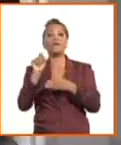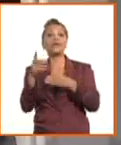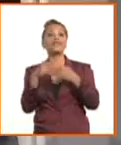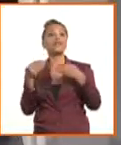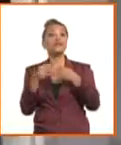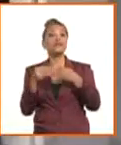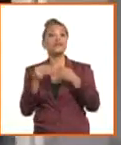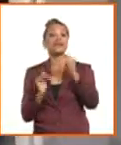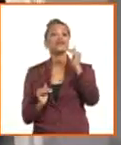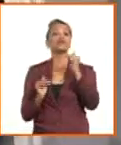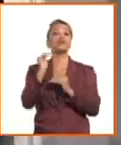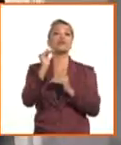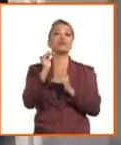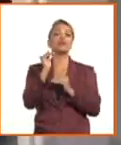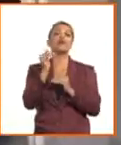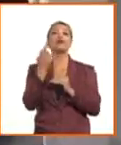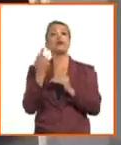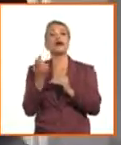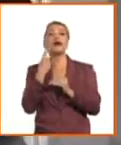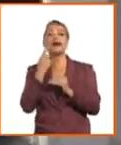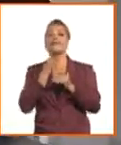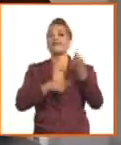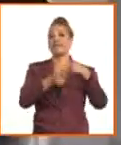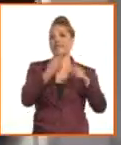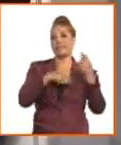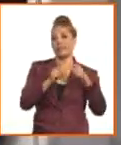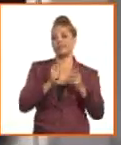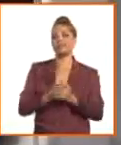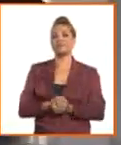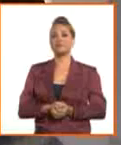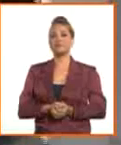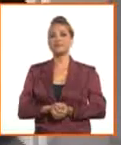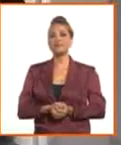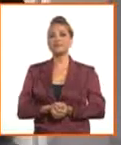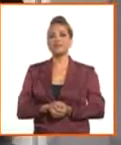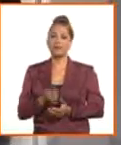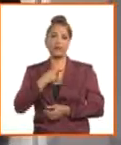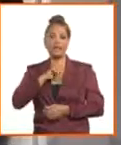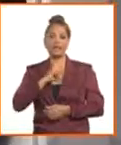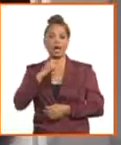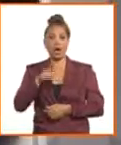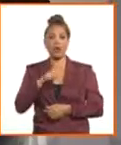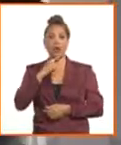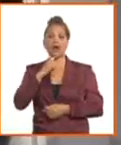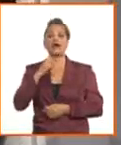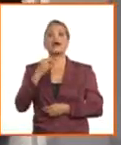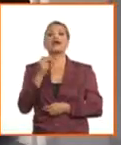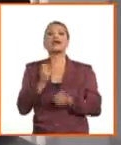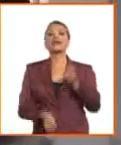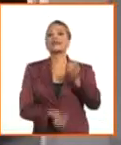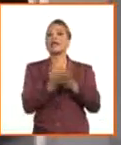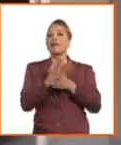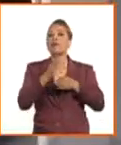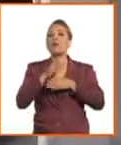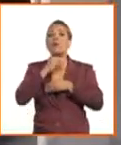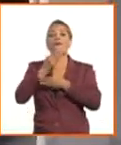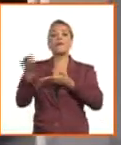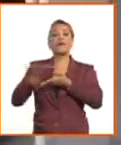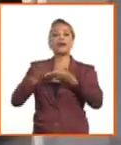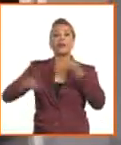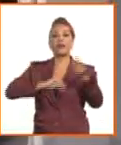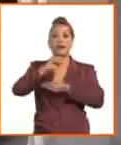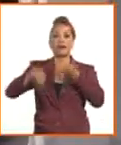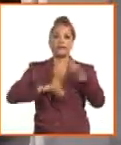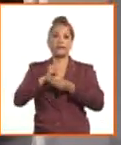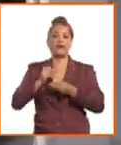es superior a la oferta. O sea, si ahora mismo hacemos un mercado cambiario bajo las condiciones de regla de oferta y demanda, que tiene como